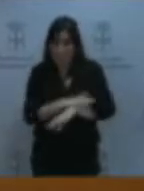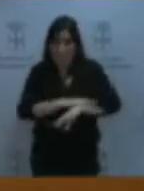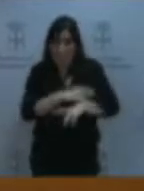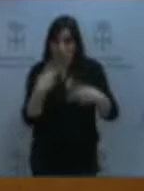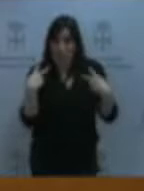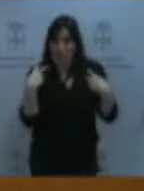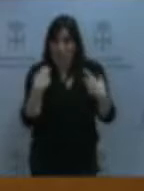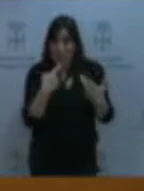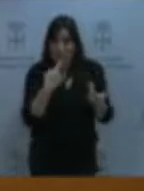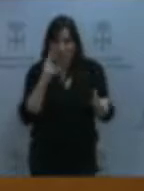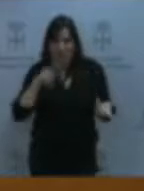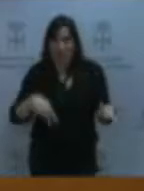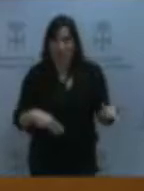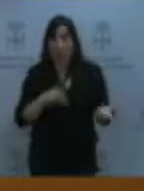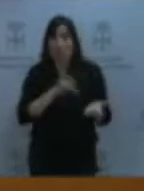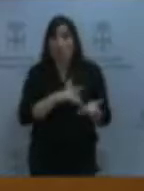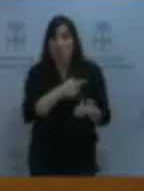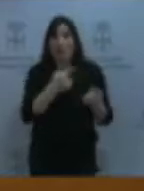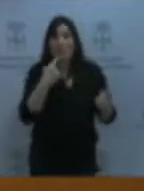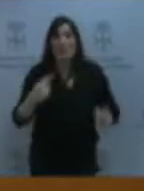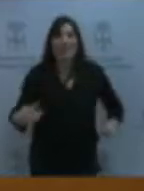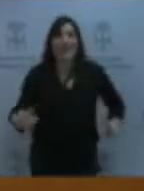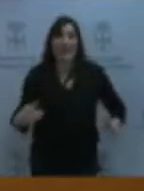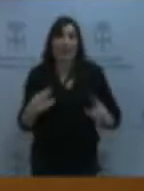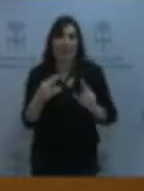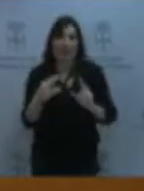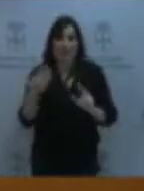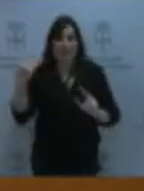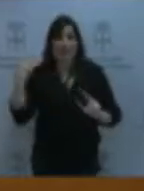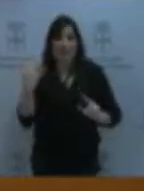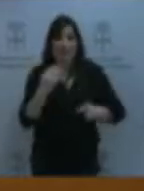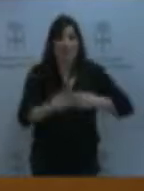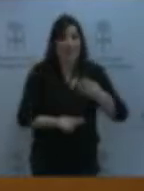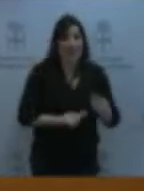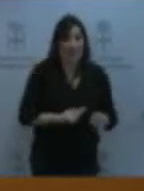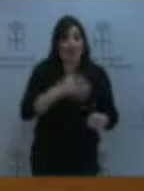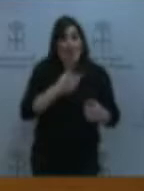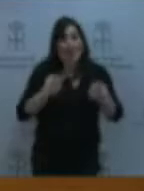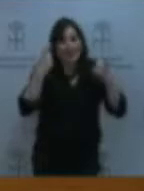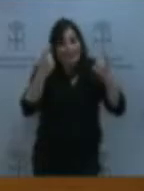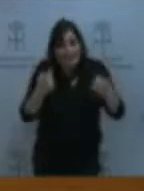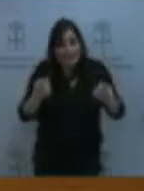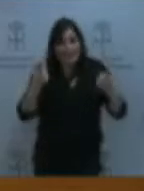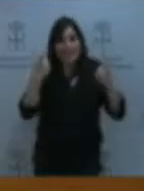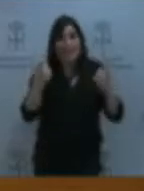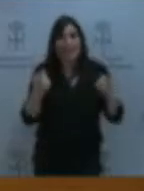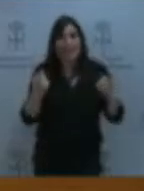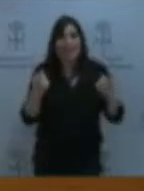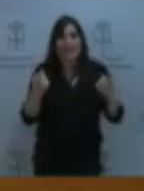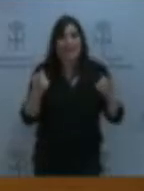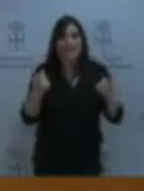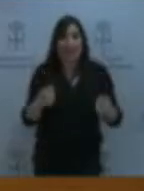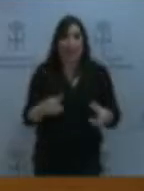los recortes que hubo que acometer para intentar corregir el desastre en el que estaba España. Con